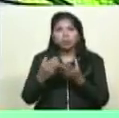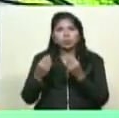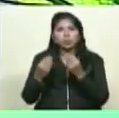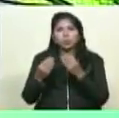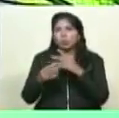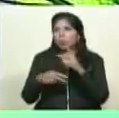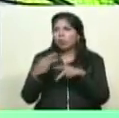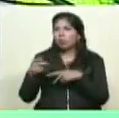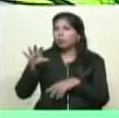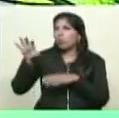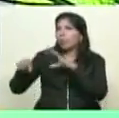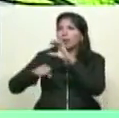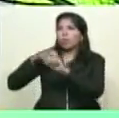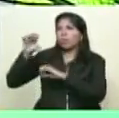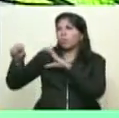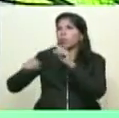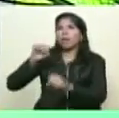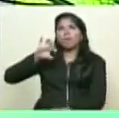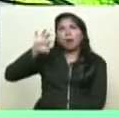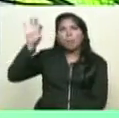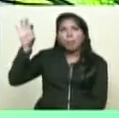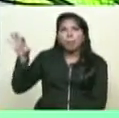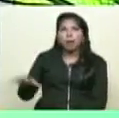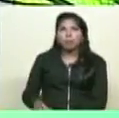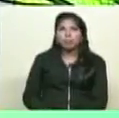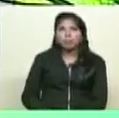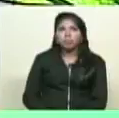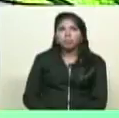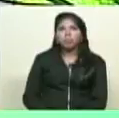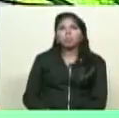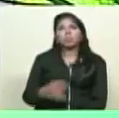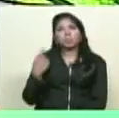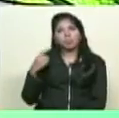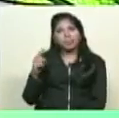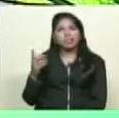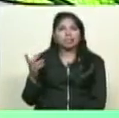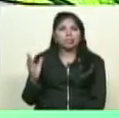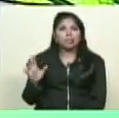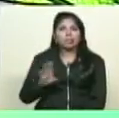del exterior. Hemos tenido un sabotaje tremendo.